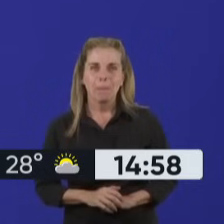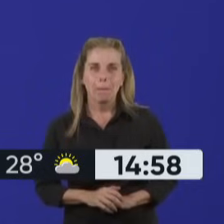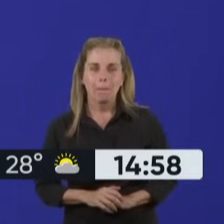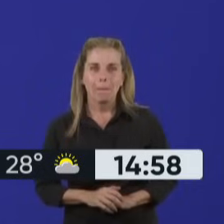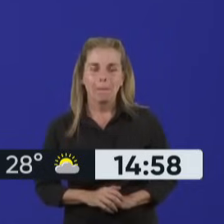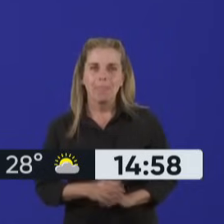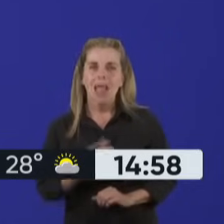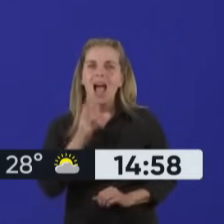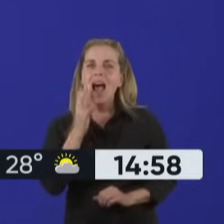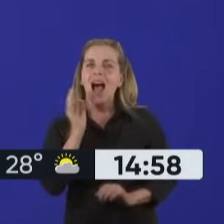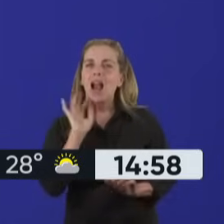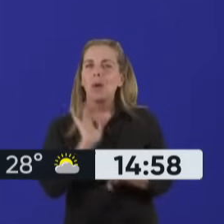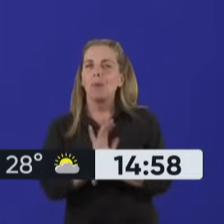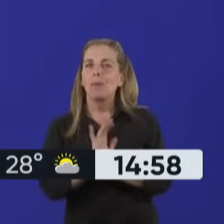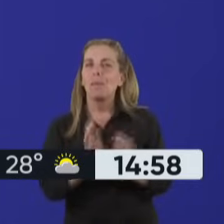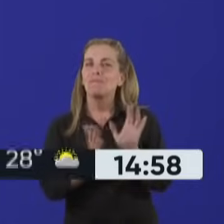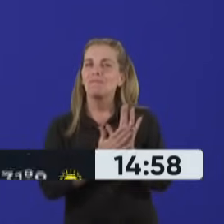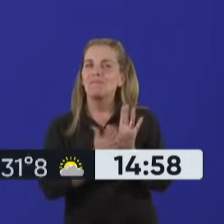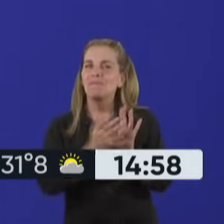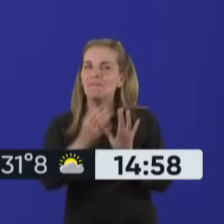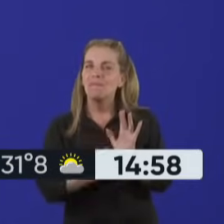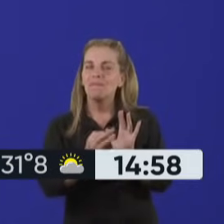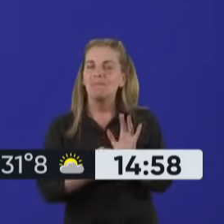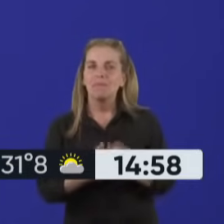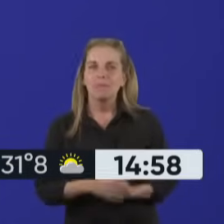que muestra básicamente